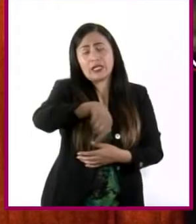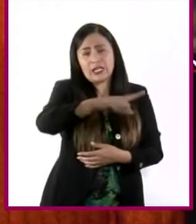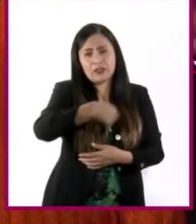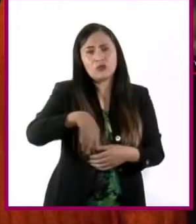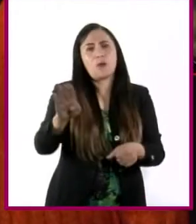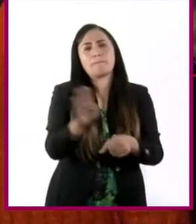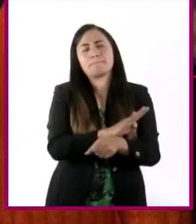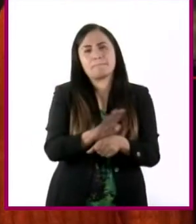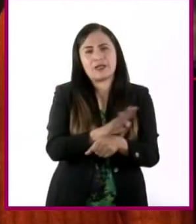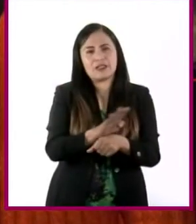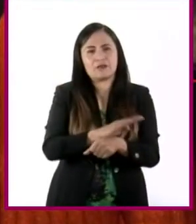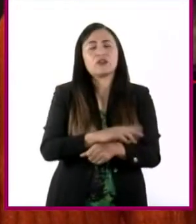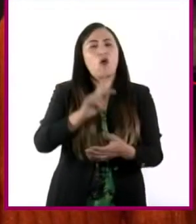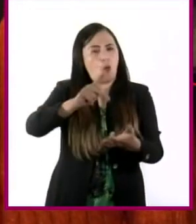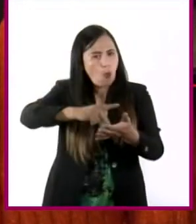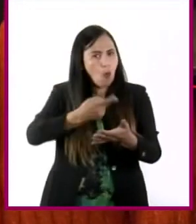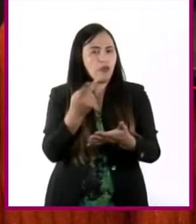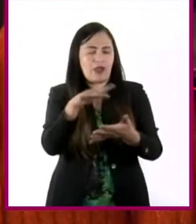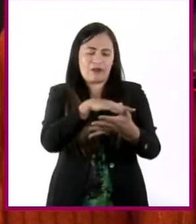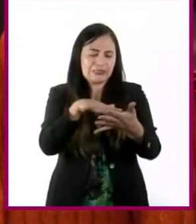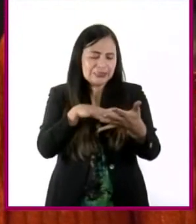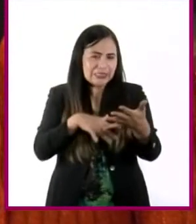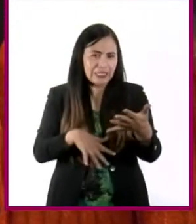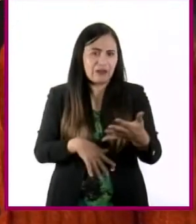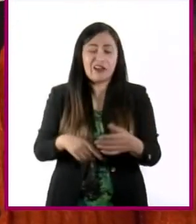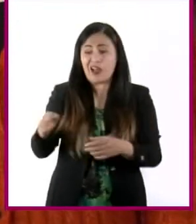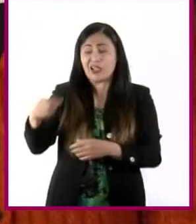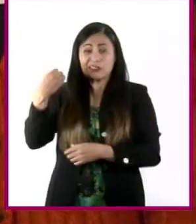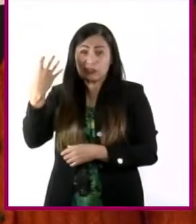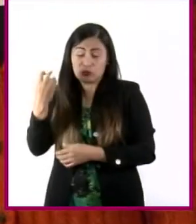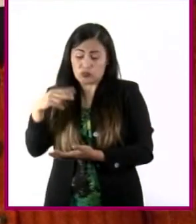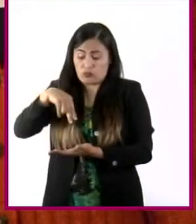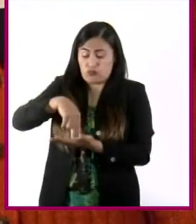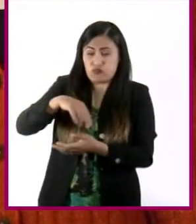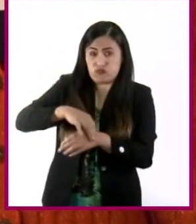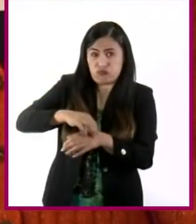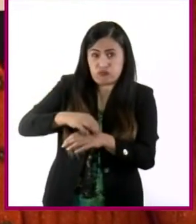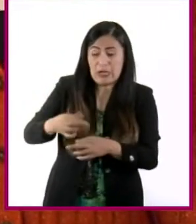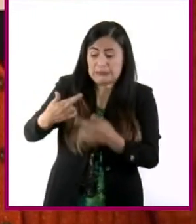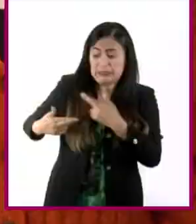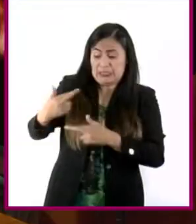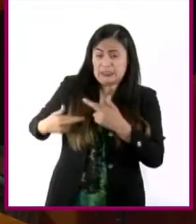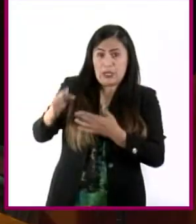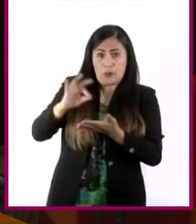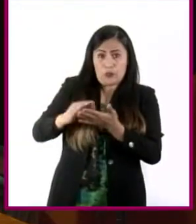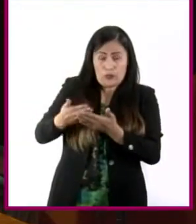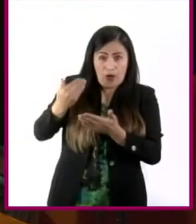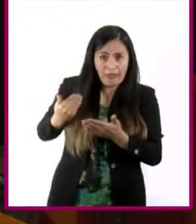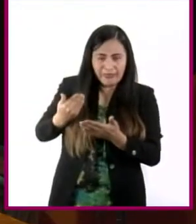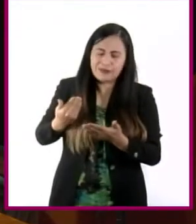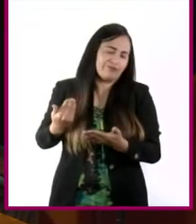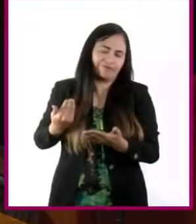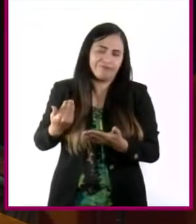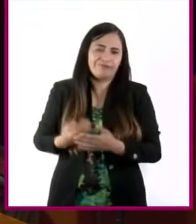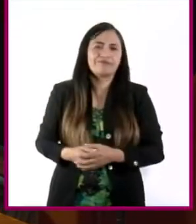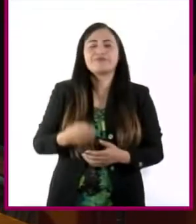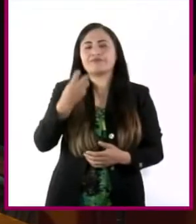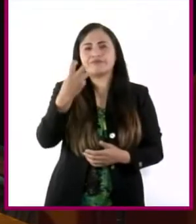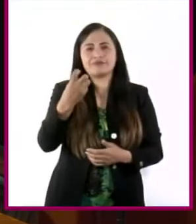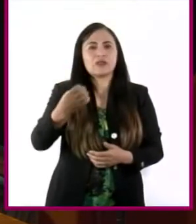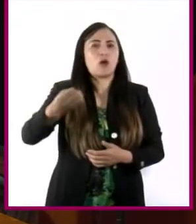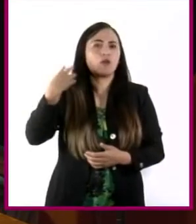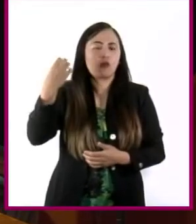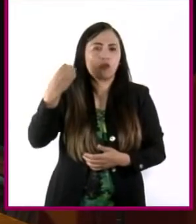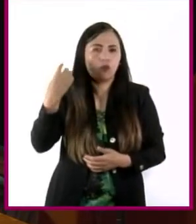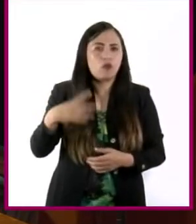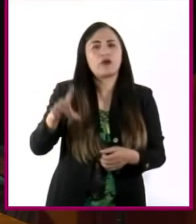ventaja. Pueden releer el texto y en un discurso no siempre se tiene la oportunidad de regresar a un punto anterior. Por esta razón, en los discursos,